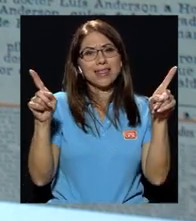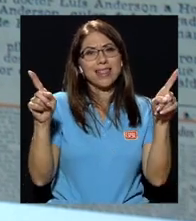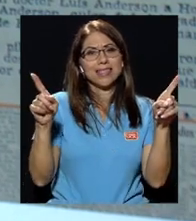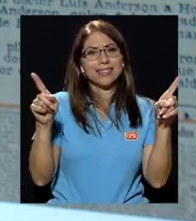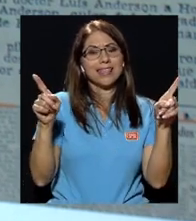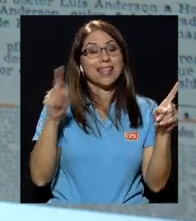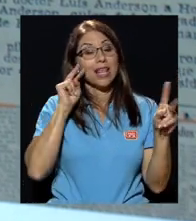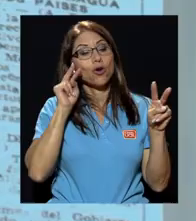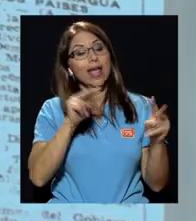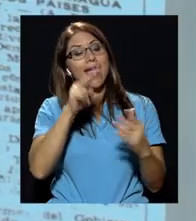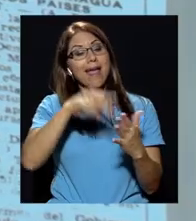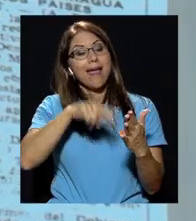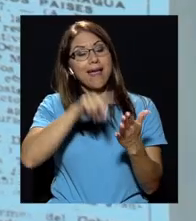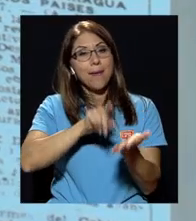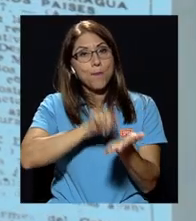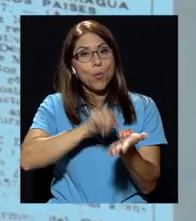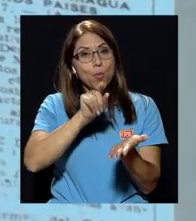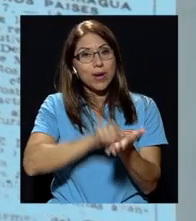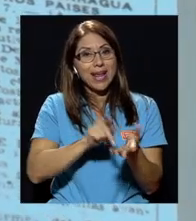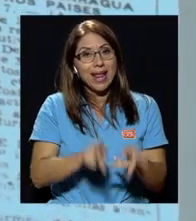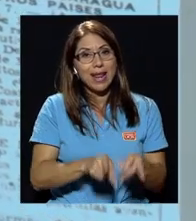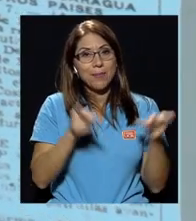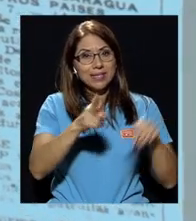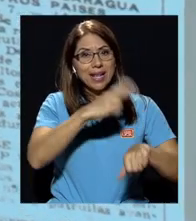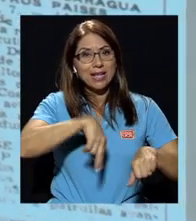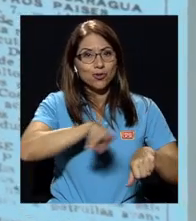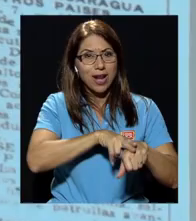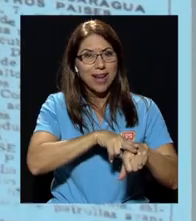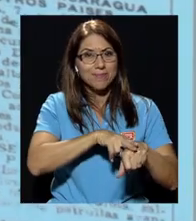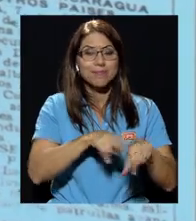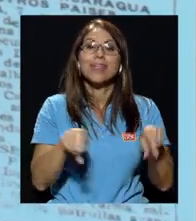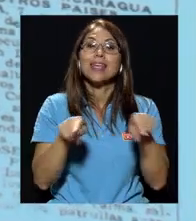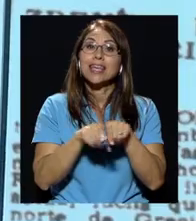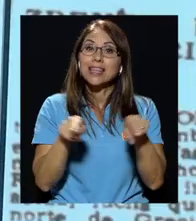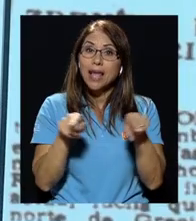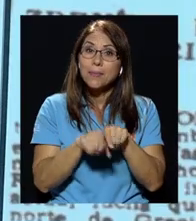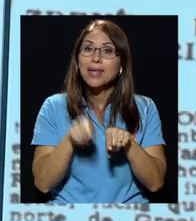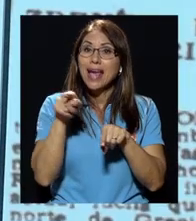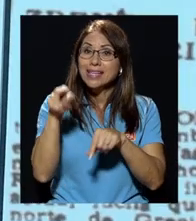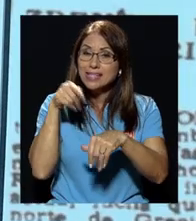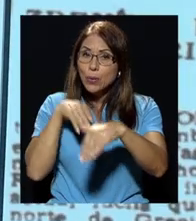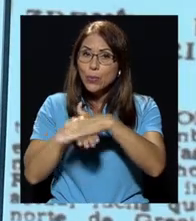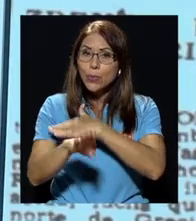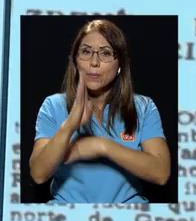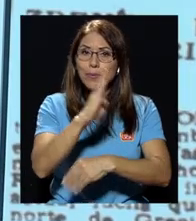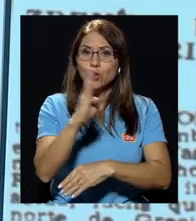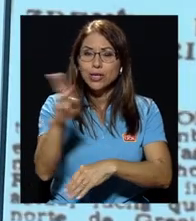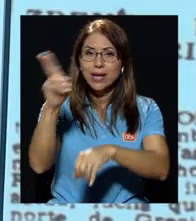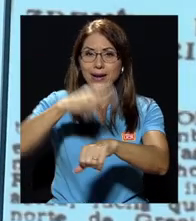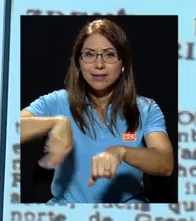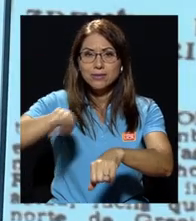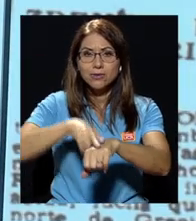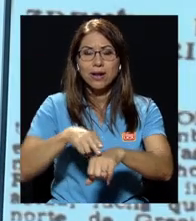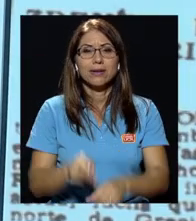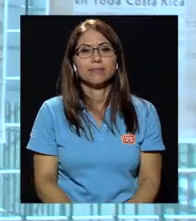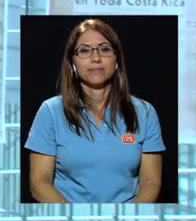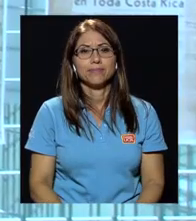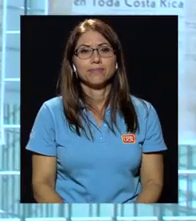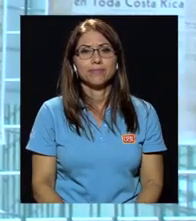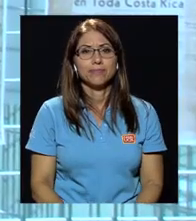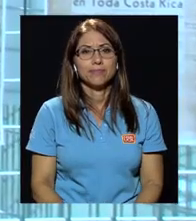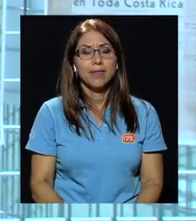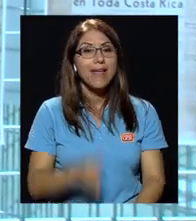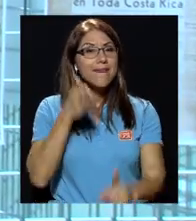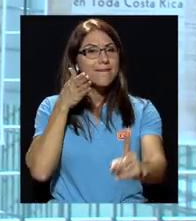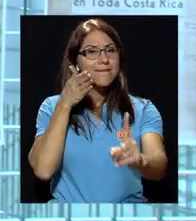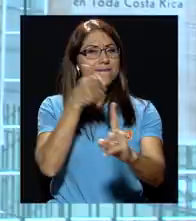la prensa nacional y que también conservada está por la Biblioteca Nacional. Fiel a su